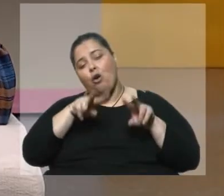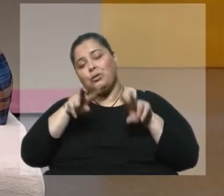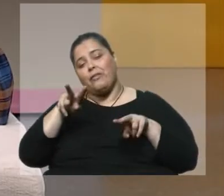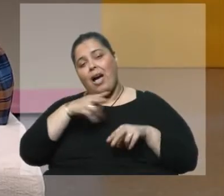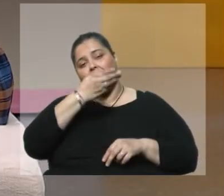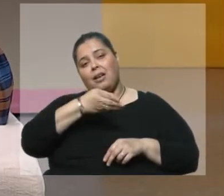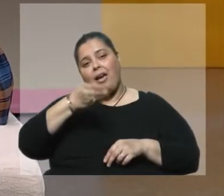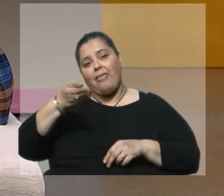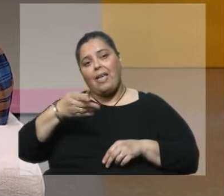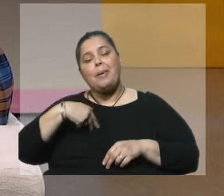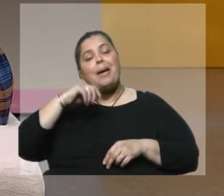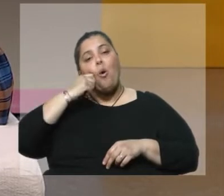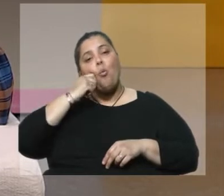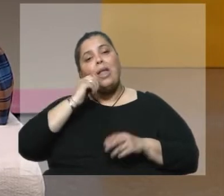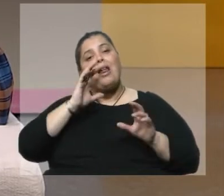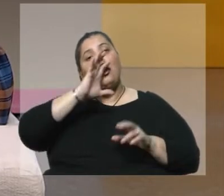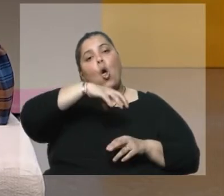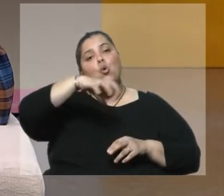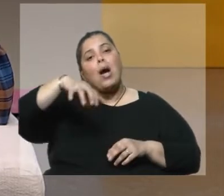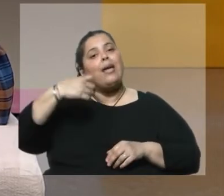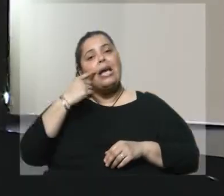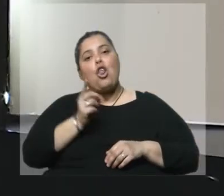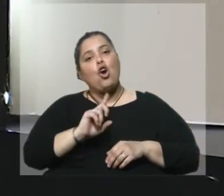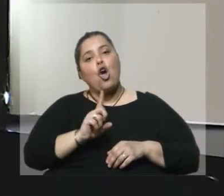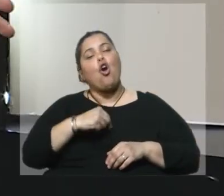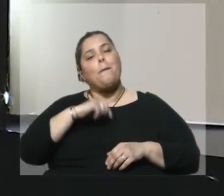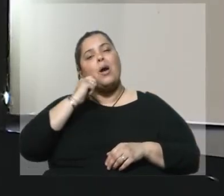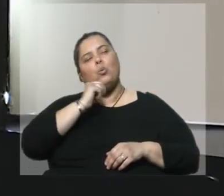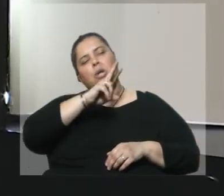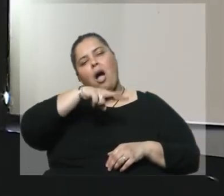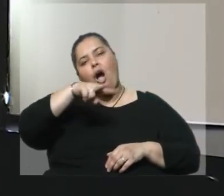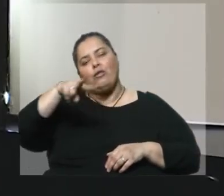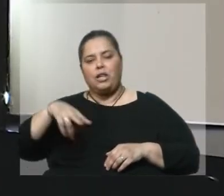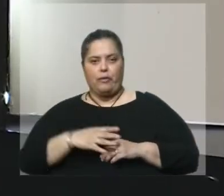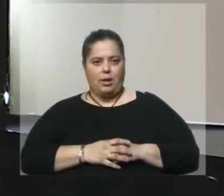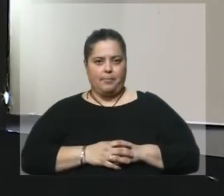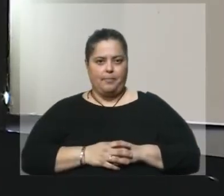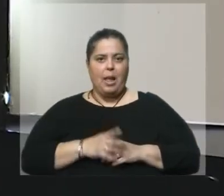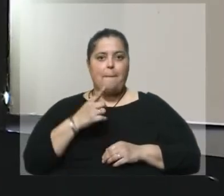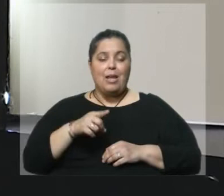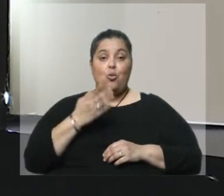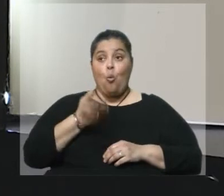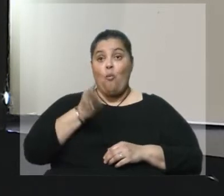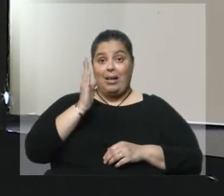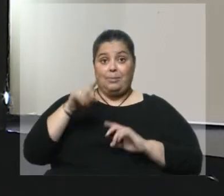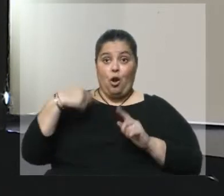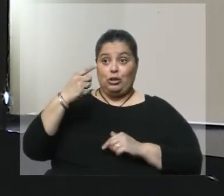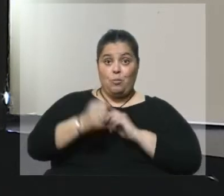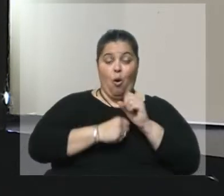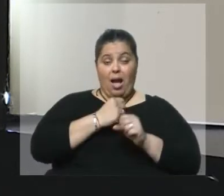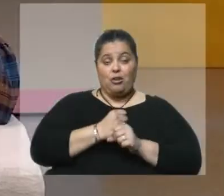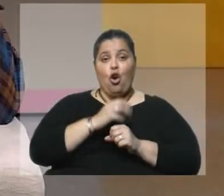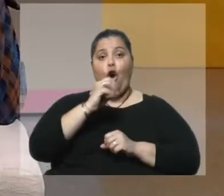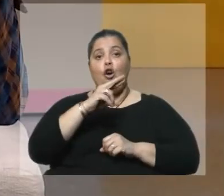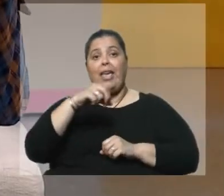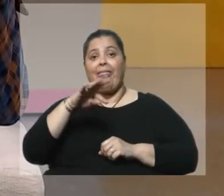los universos que no conozco. Bien. Sí. Ahora, el futuro es Oriente, dices tú. Si vos vas